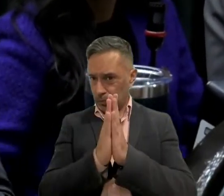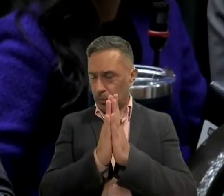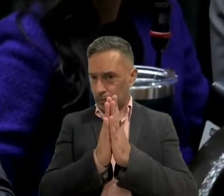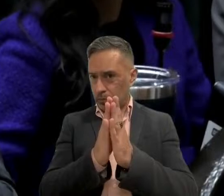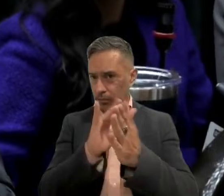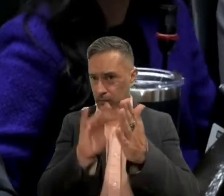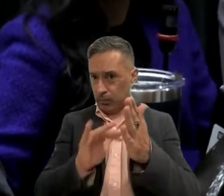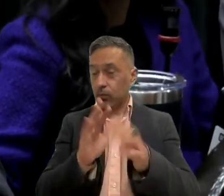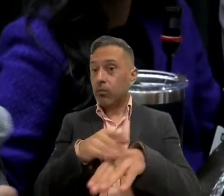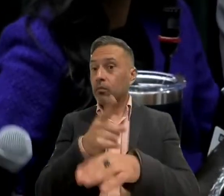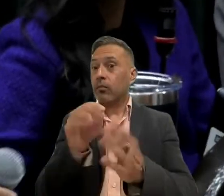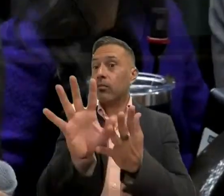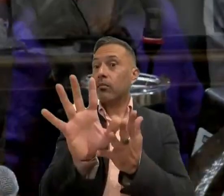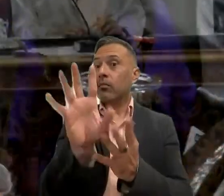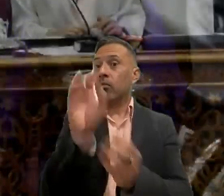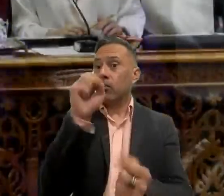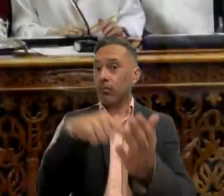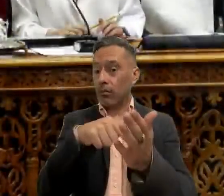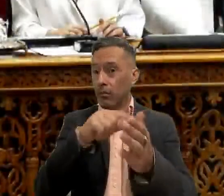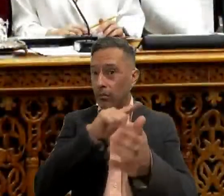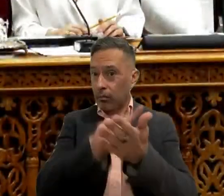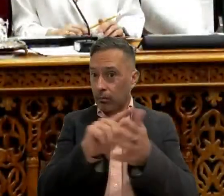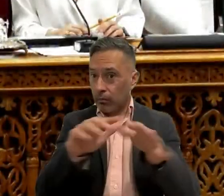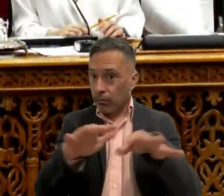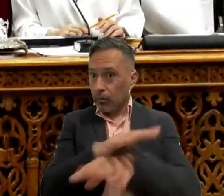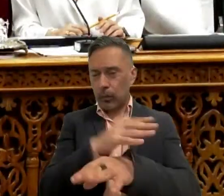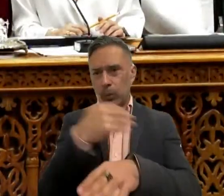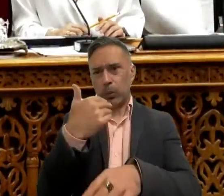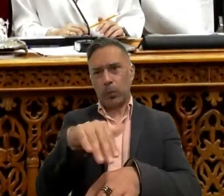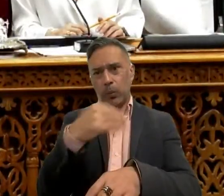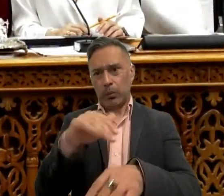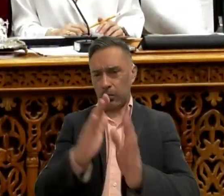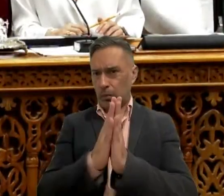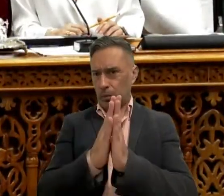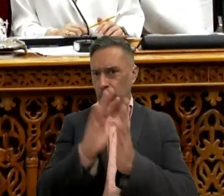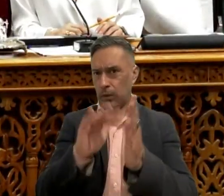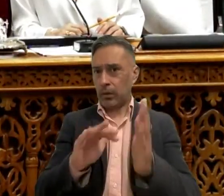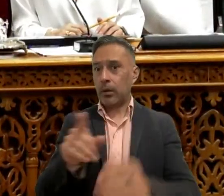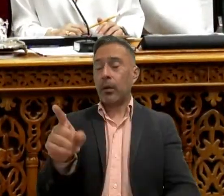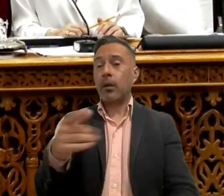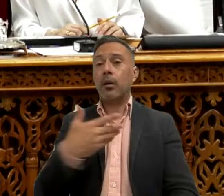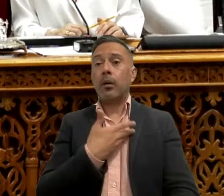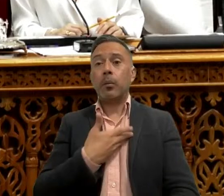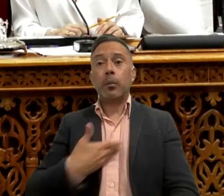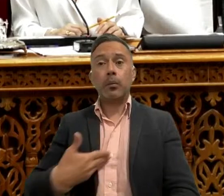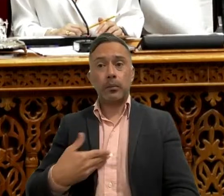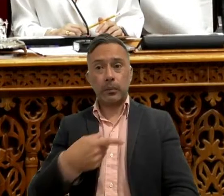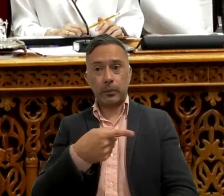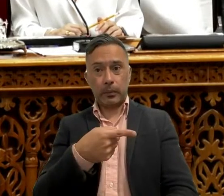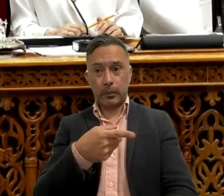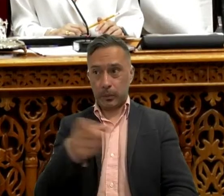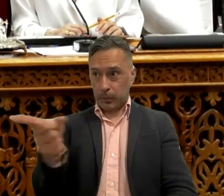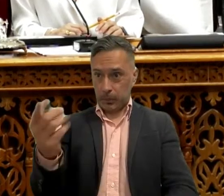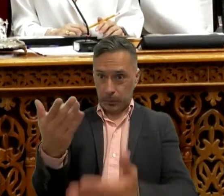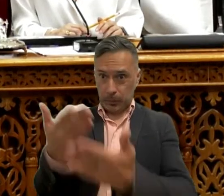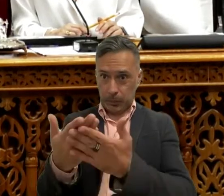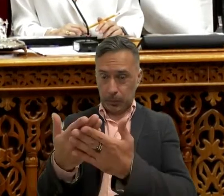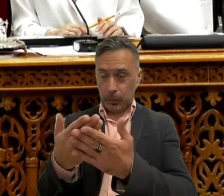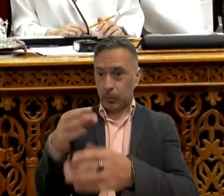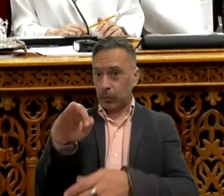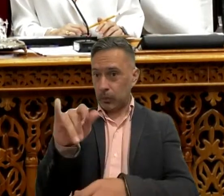Magna, presidente. Bien, corresponde a la presidencia tomar la determinación sobre esta propuesta